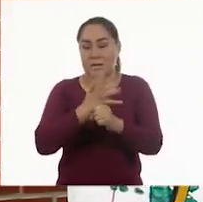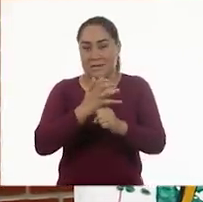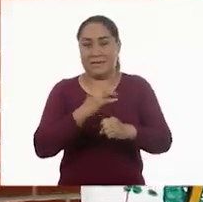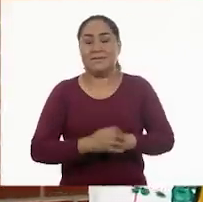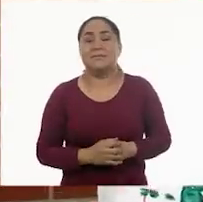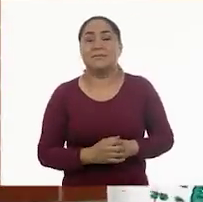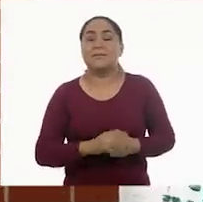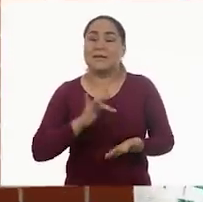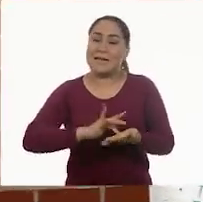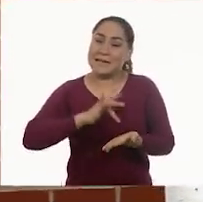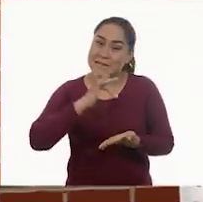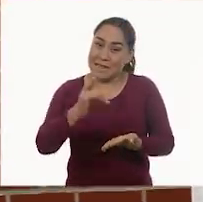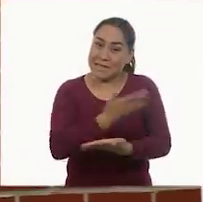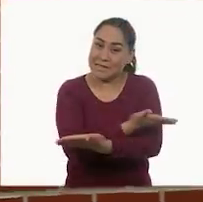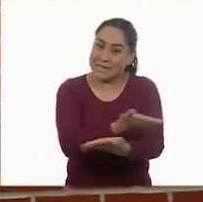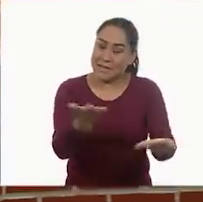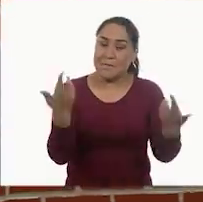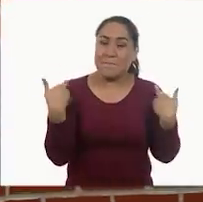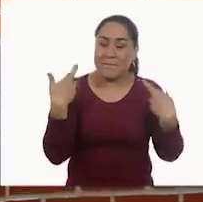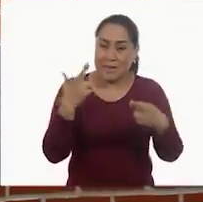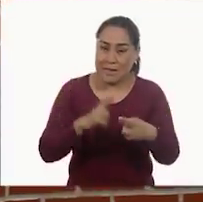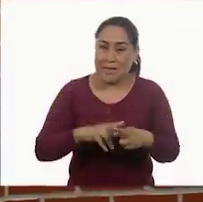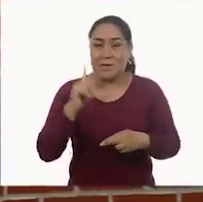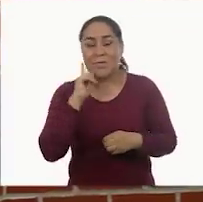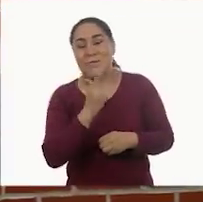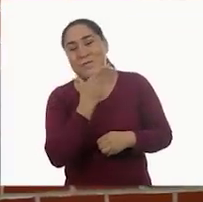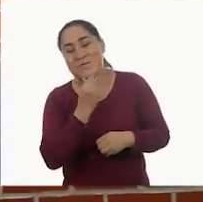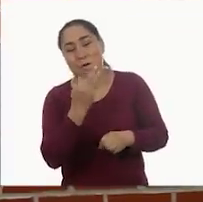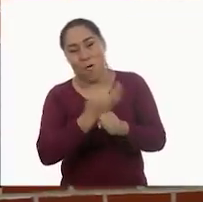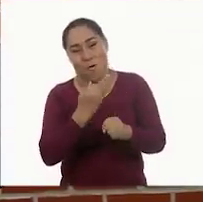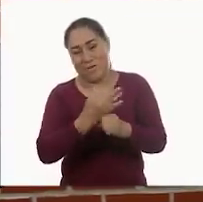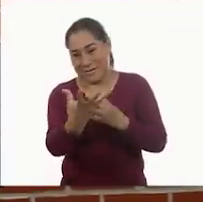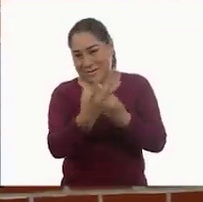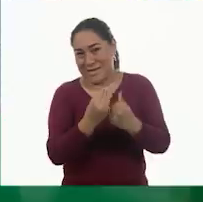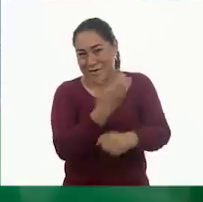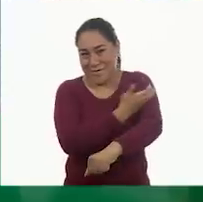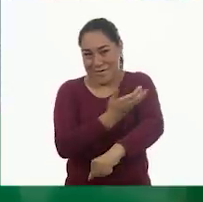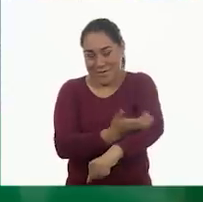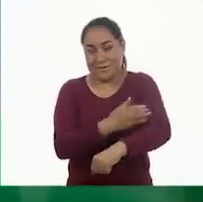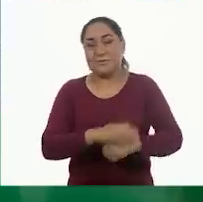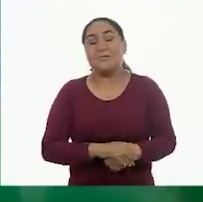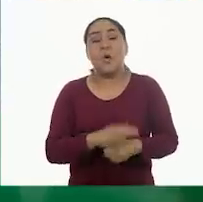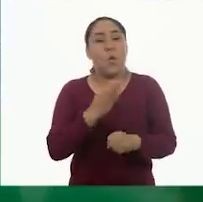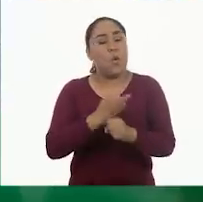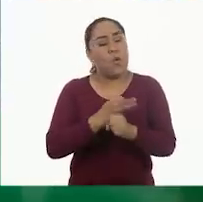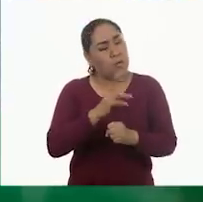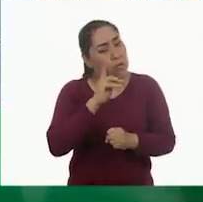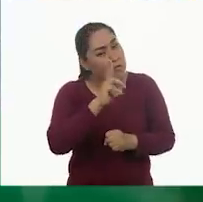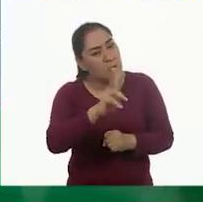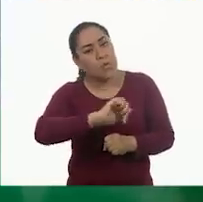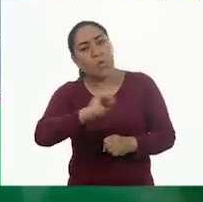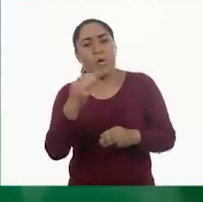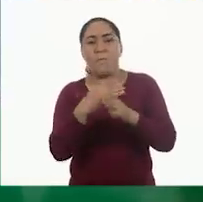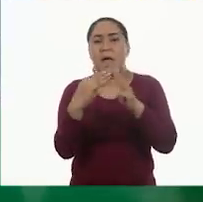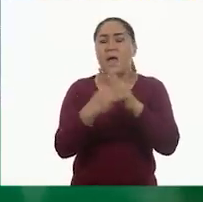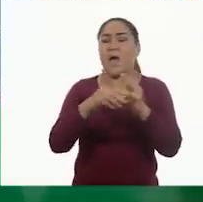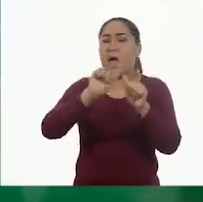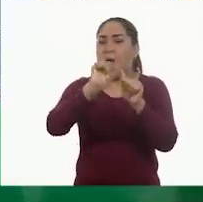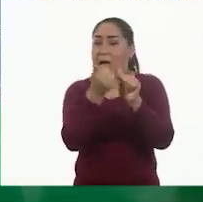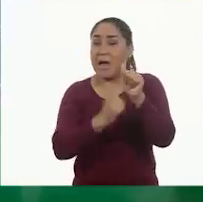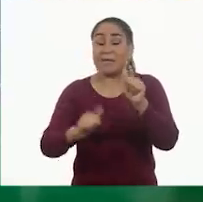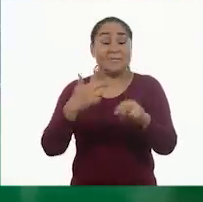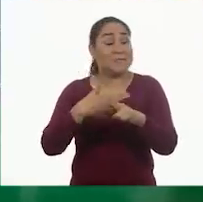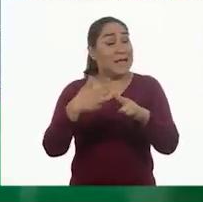las gracias a las maestras y a los maestros que nos acompañaron el día de hoy. Los dejamos con la clase de artes. ¡Hasta